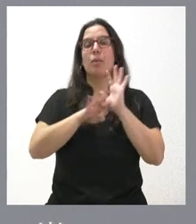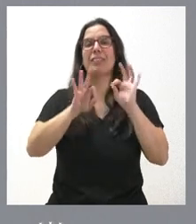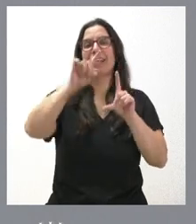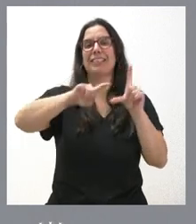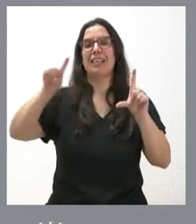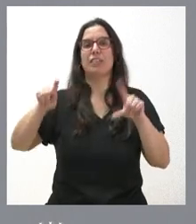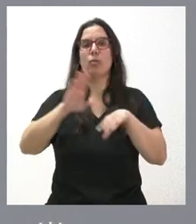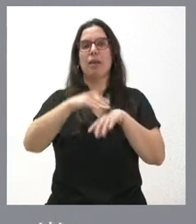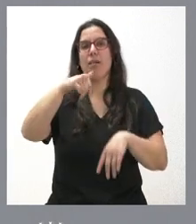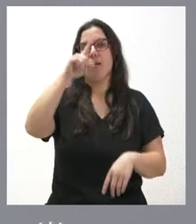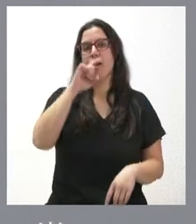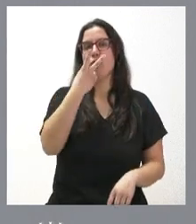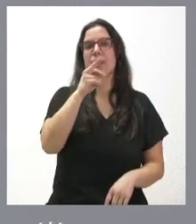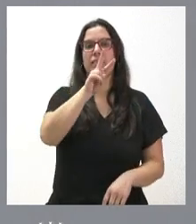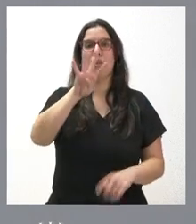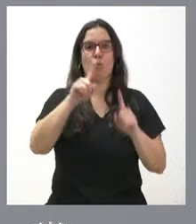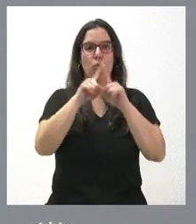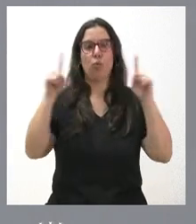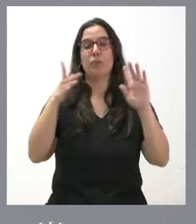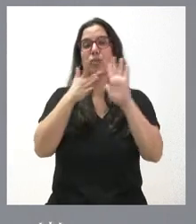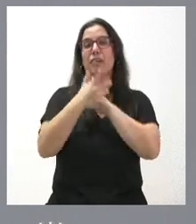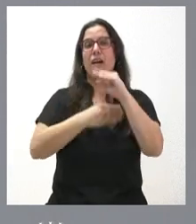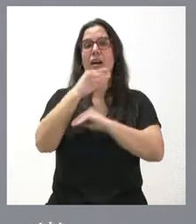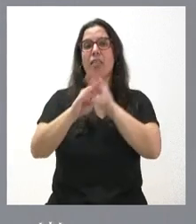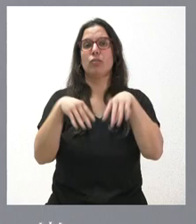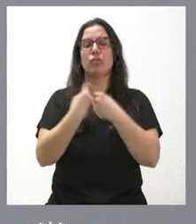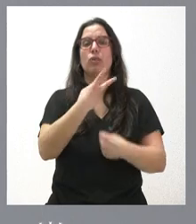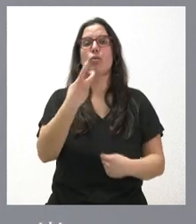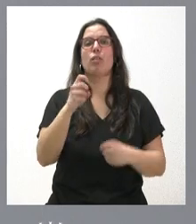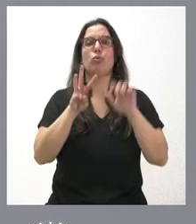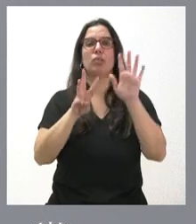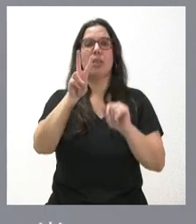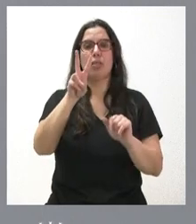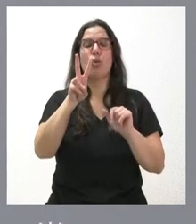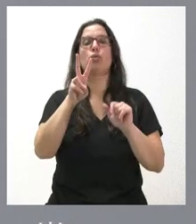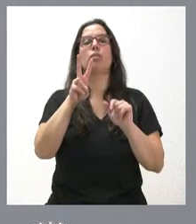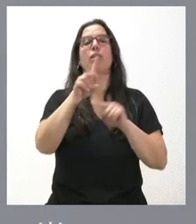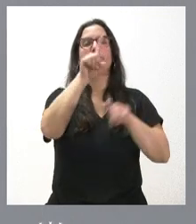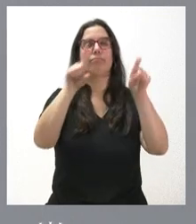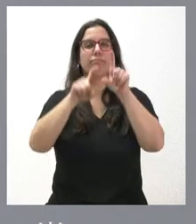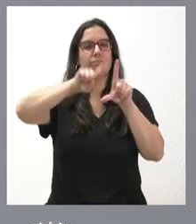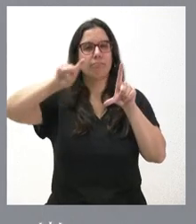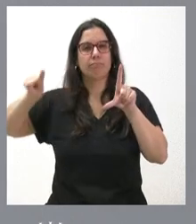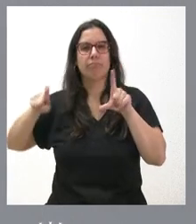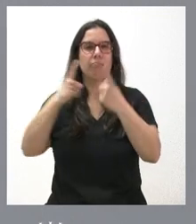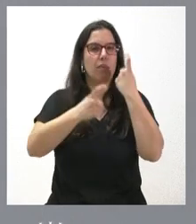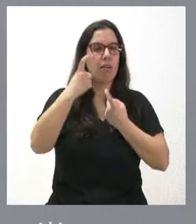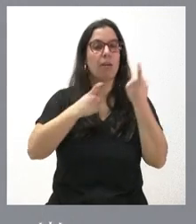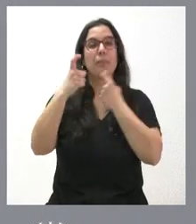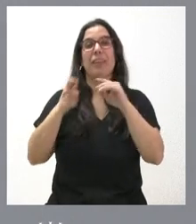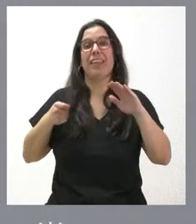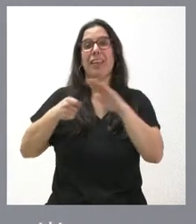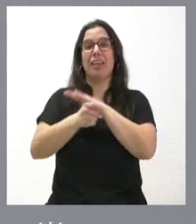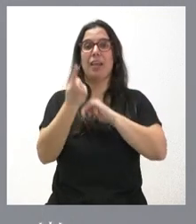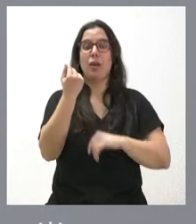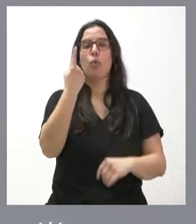2024 que supondrá la realización de total de 282 operaciones estadísticas con una inversión